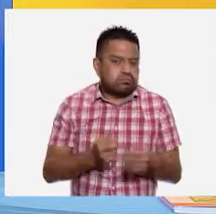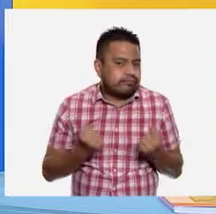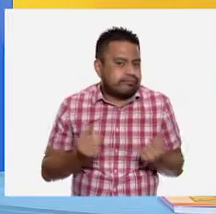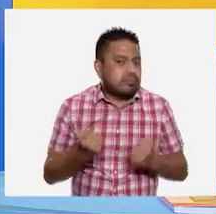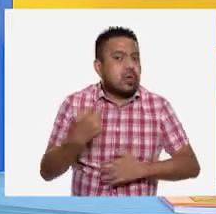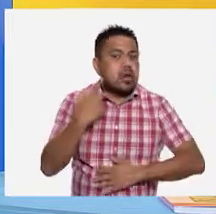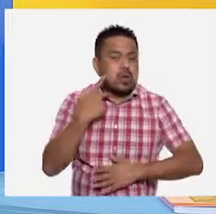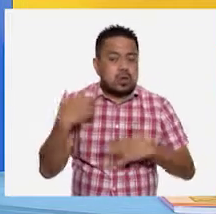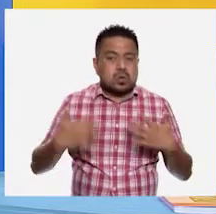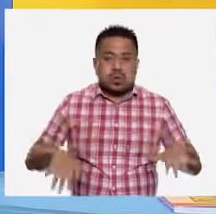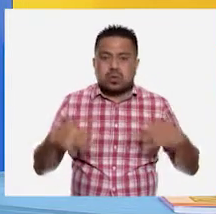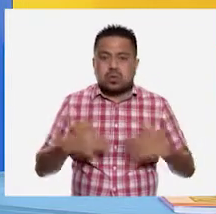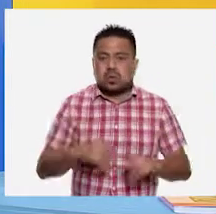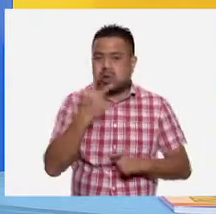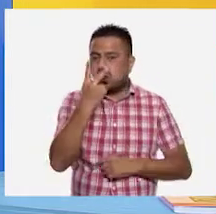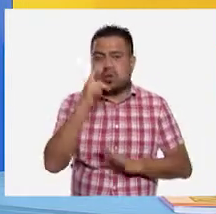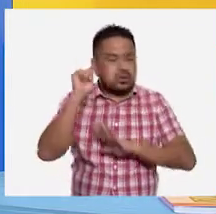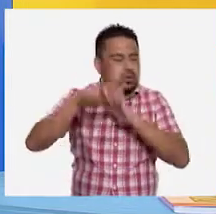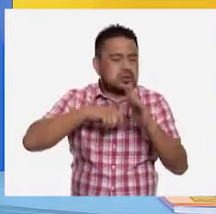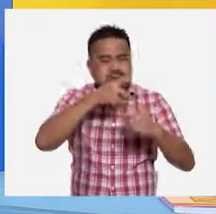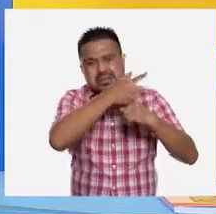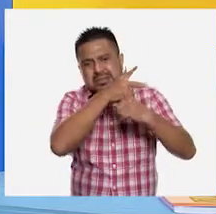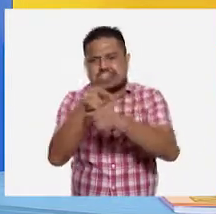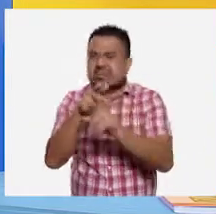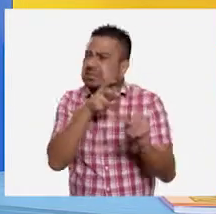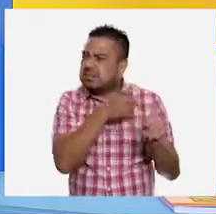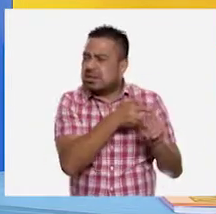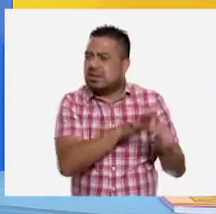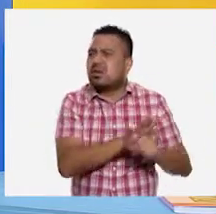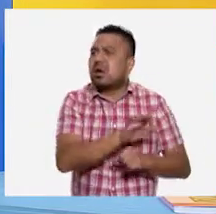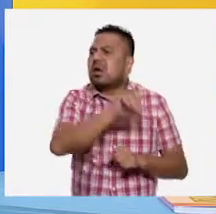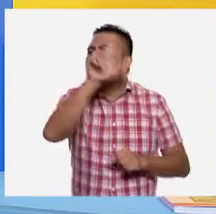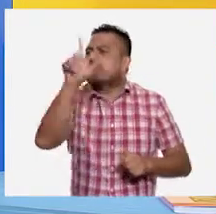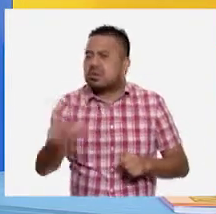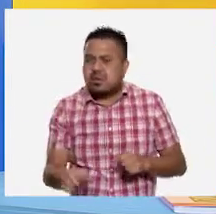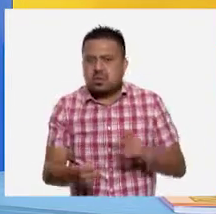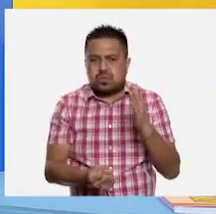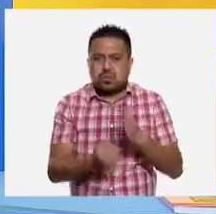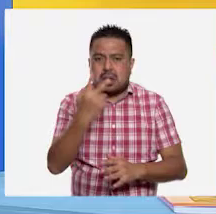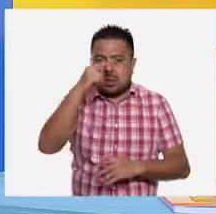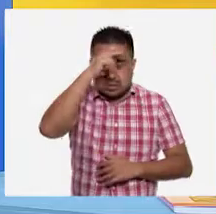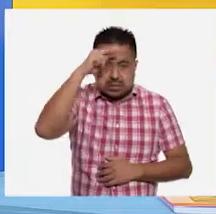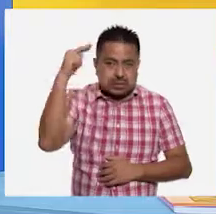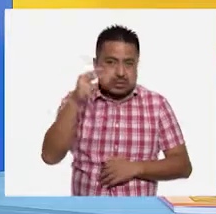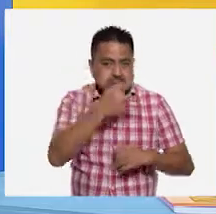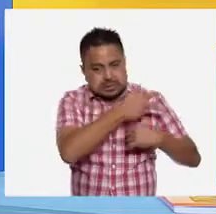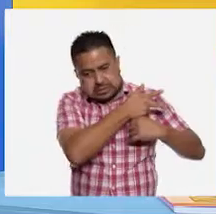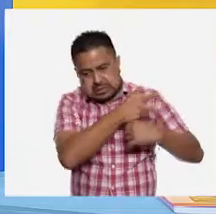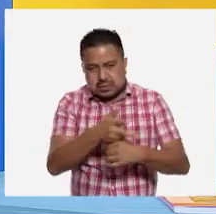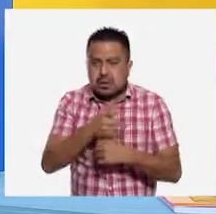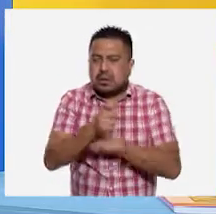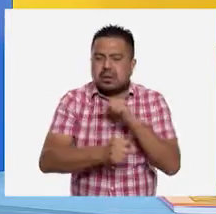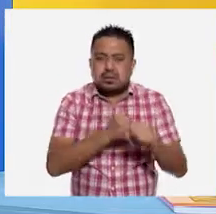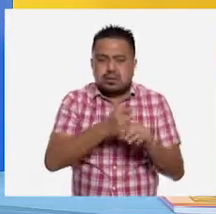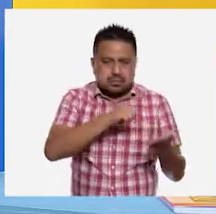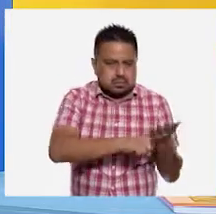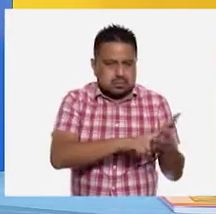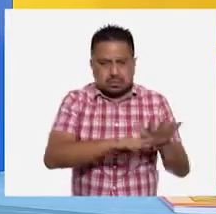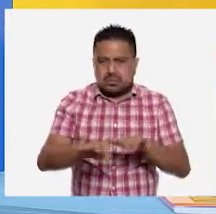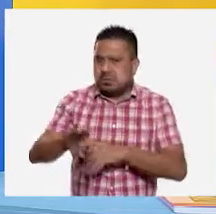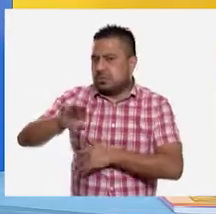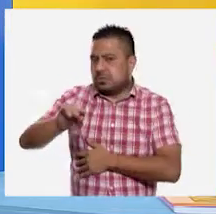político. Estas dos películas son referentes de lo que después sería el nuevo cine mexicano, que comenzó en la década de